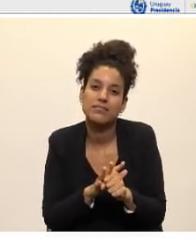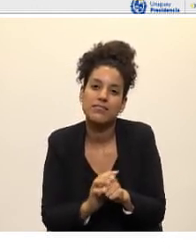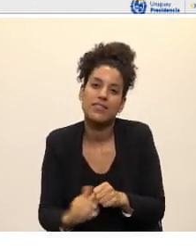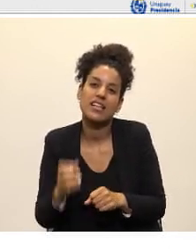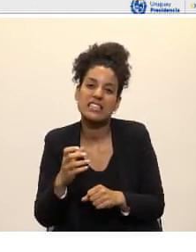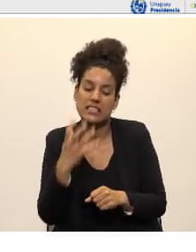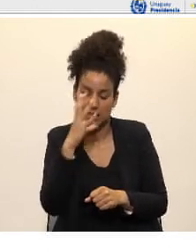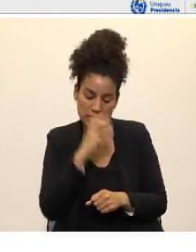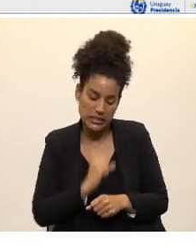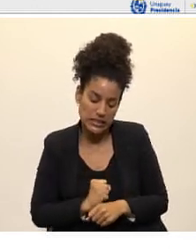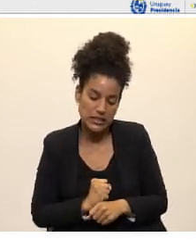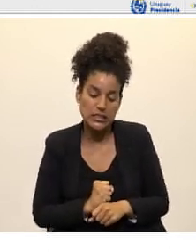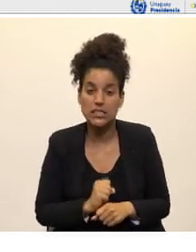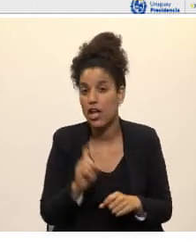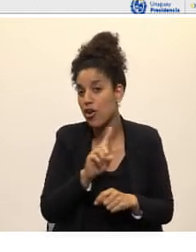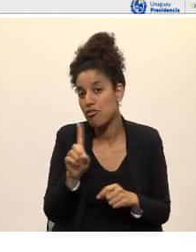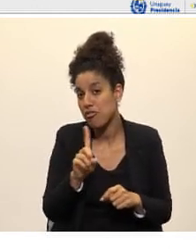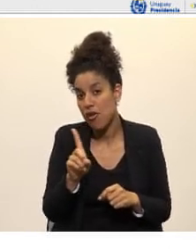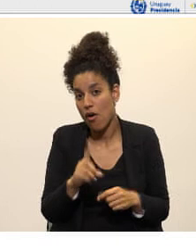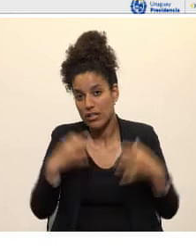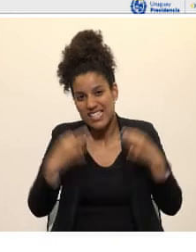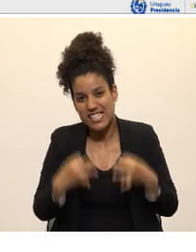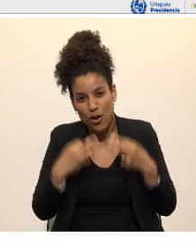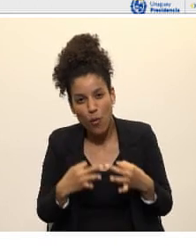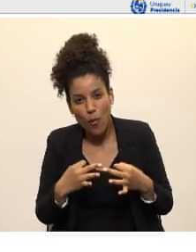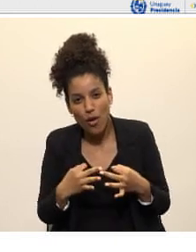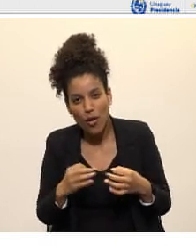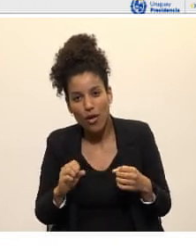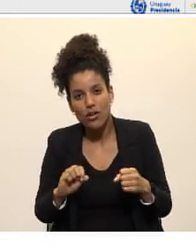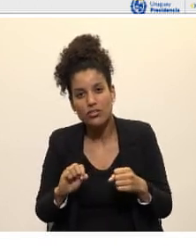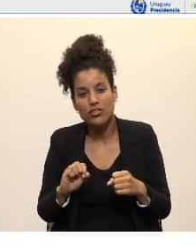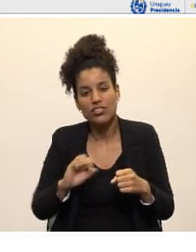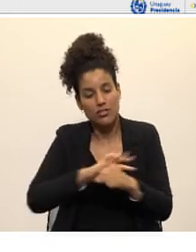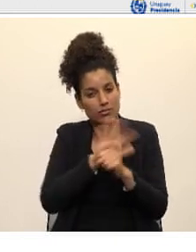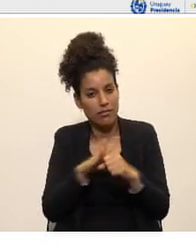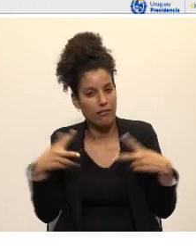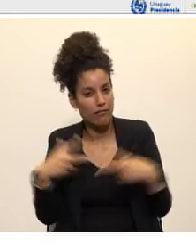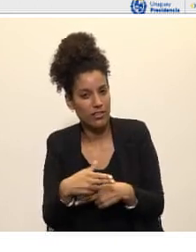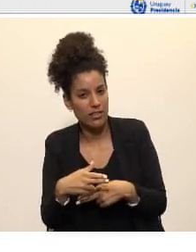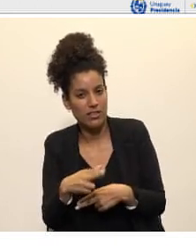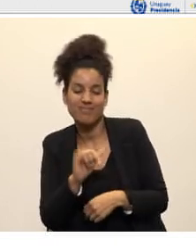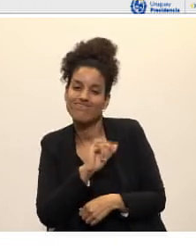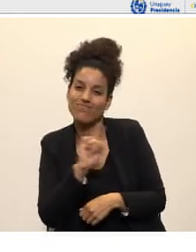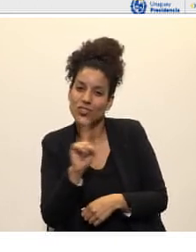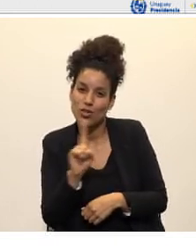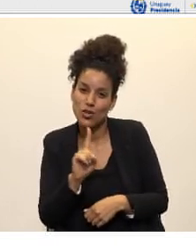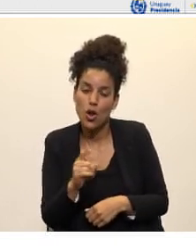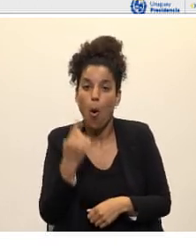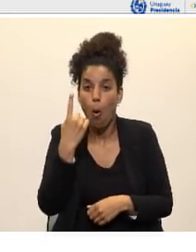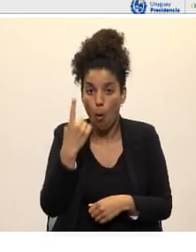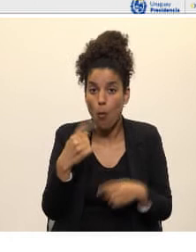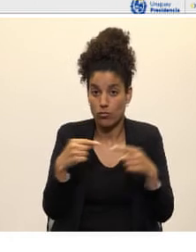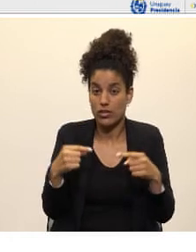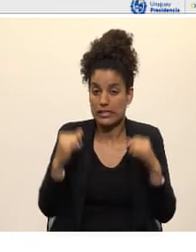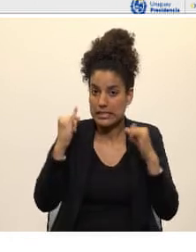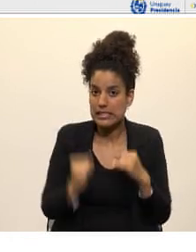estarás segura de si la tormenta ha terminado realmente. Aunque una cosa sí es segura, cuando salgas de